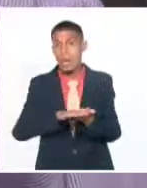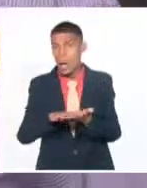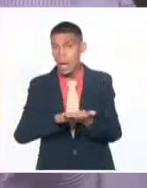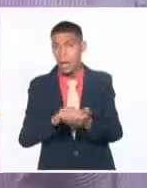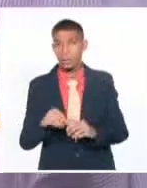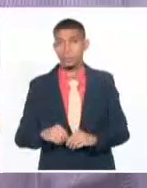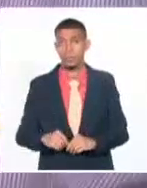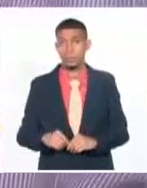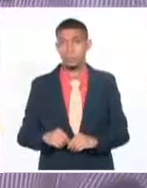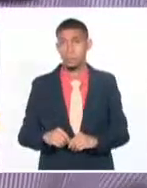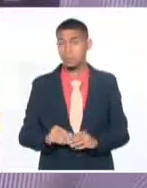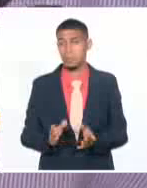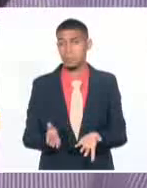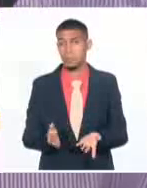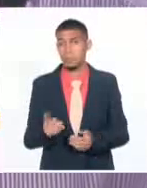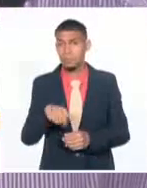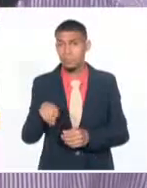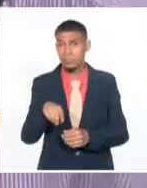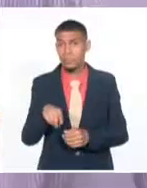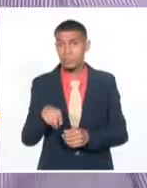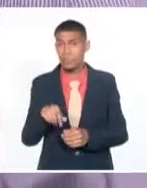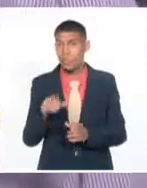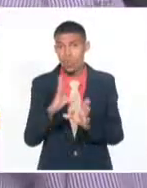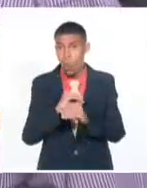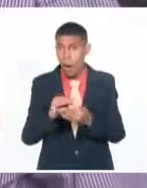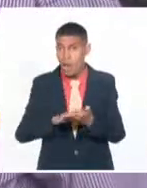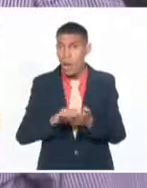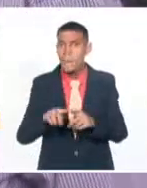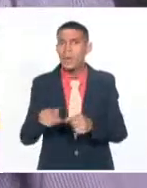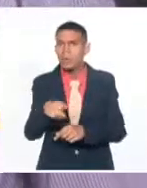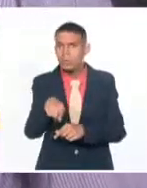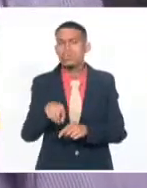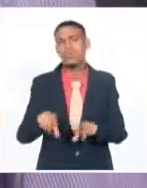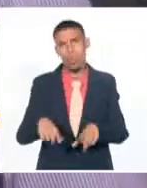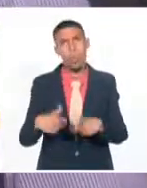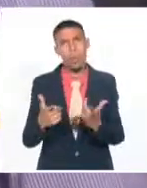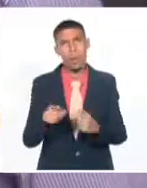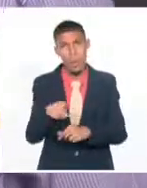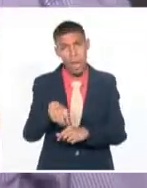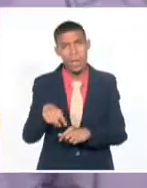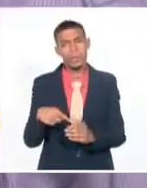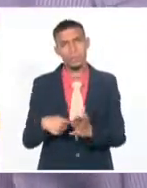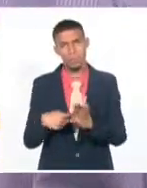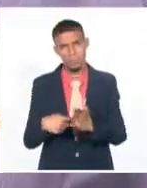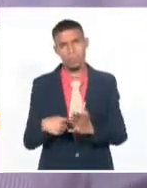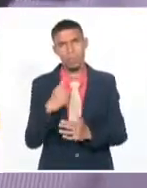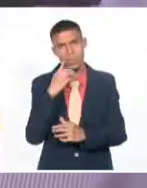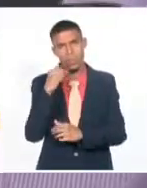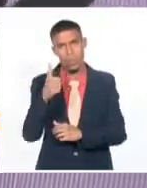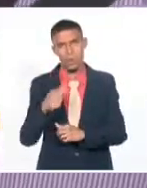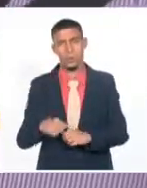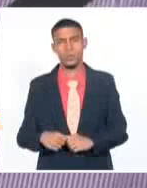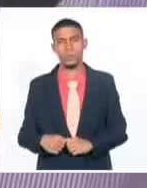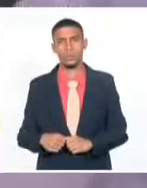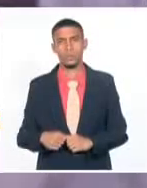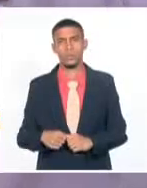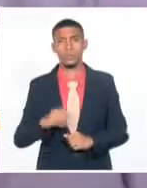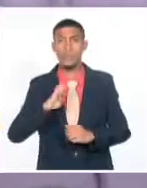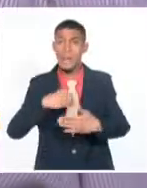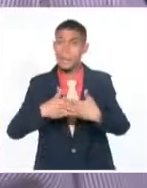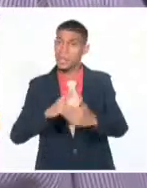están cumpliendo con la población como pueden. Están cumpliendo. Eso es realmente. El organismo de acueducto es